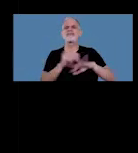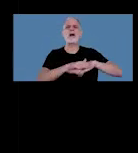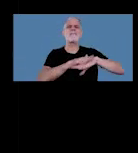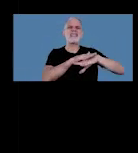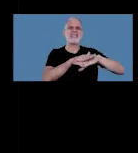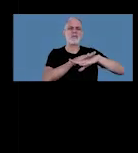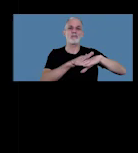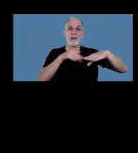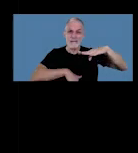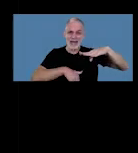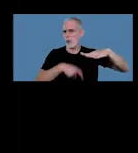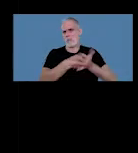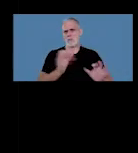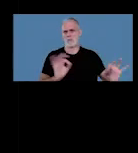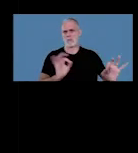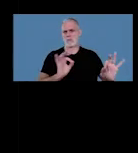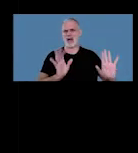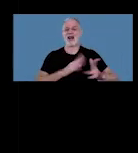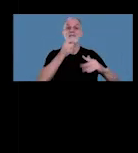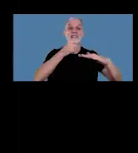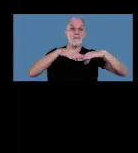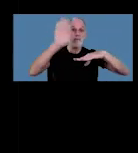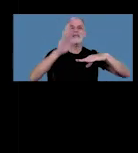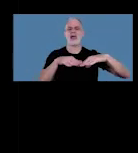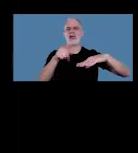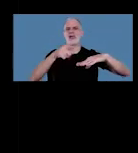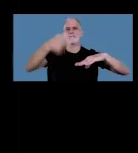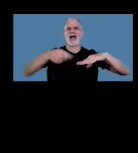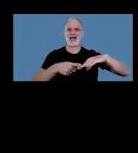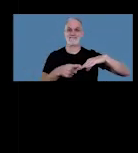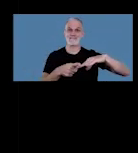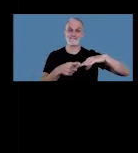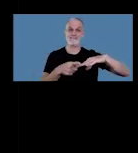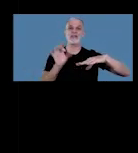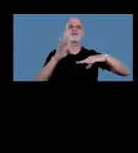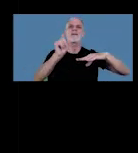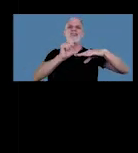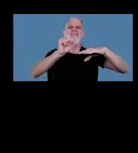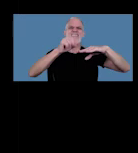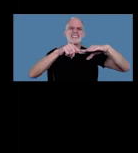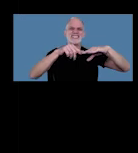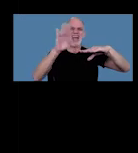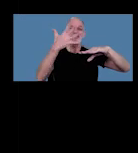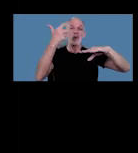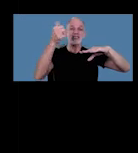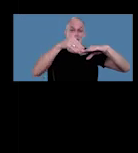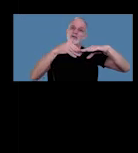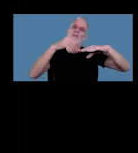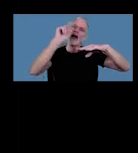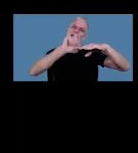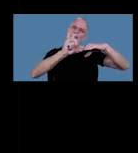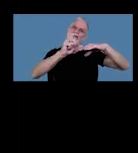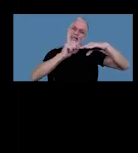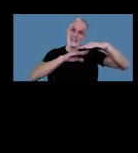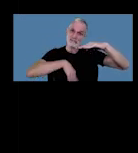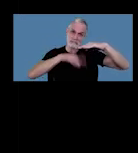imponible. O sea que si lo excede, va a estar grabado solamente el excedente. Tal cual el ejemplo que dimos